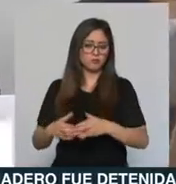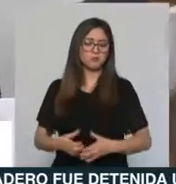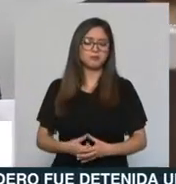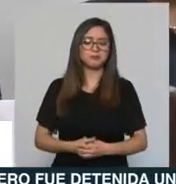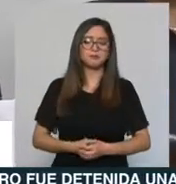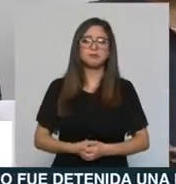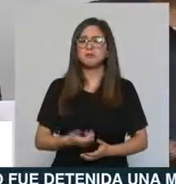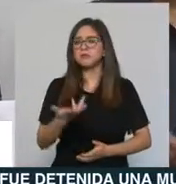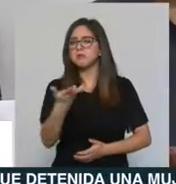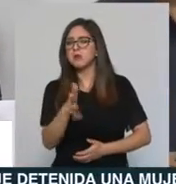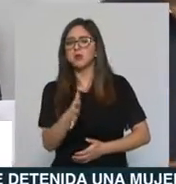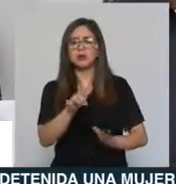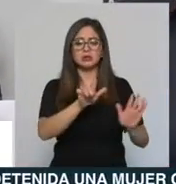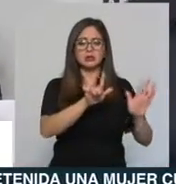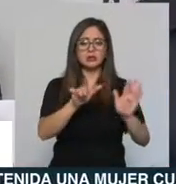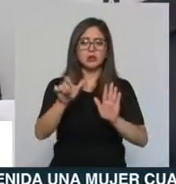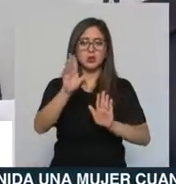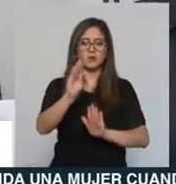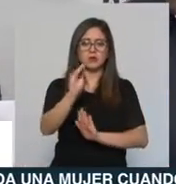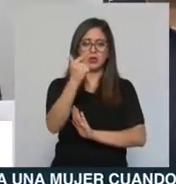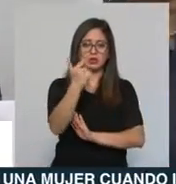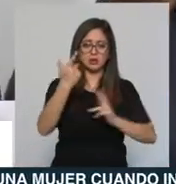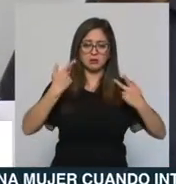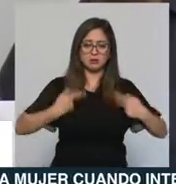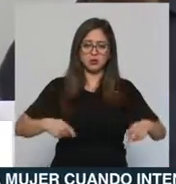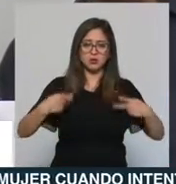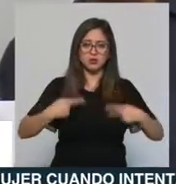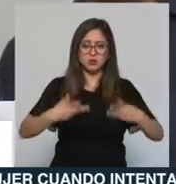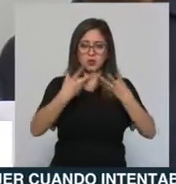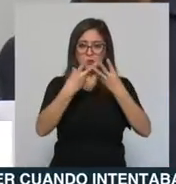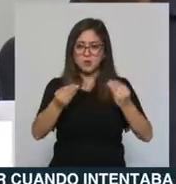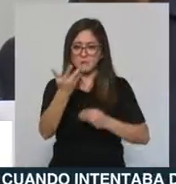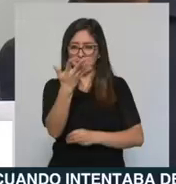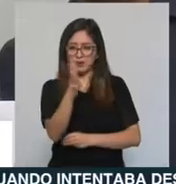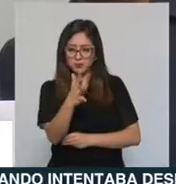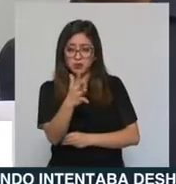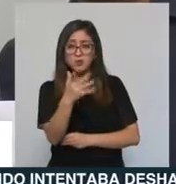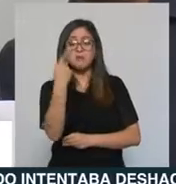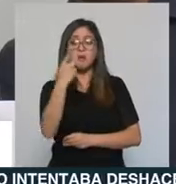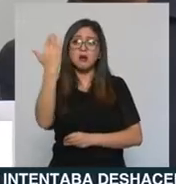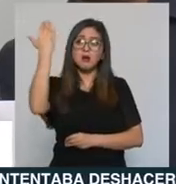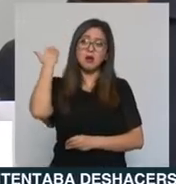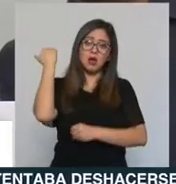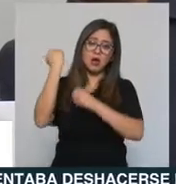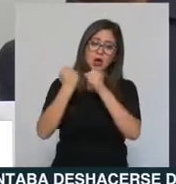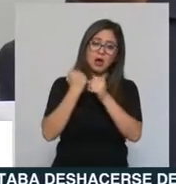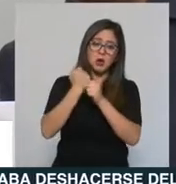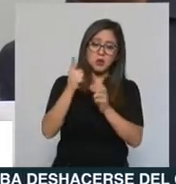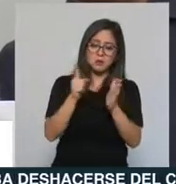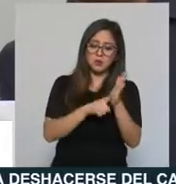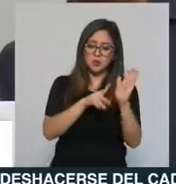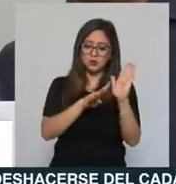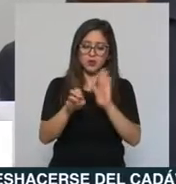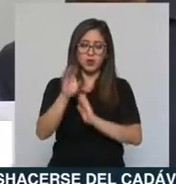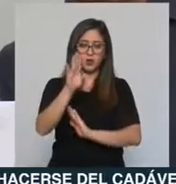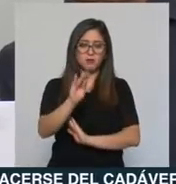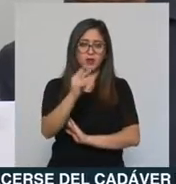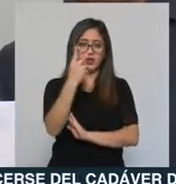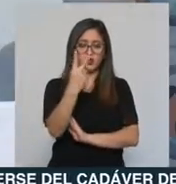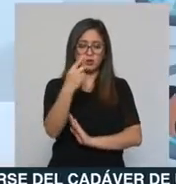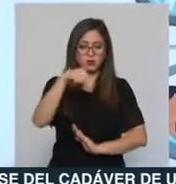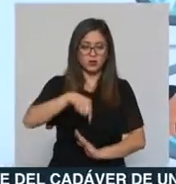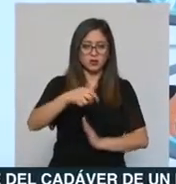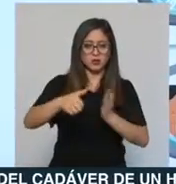estiman 797 personas desaparecidas desde 1992 en la Ciudad de